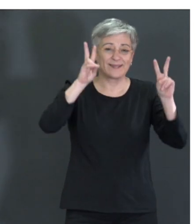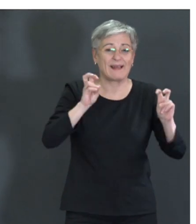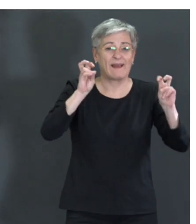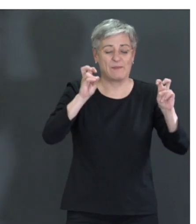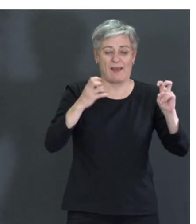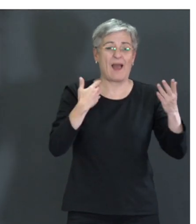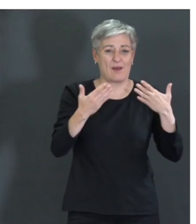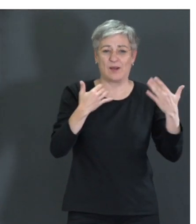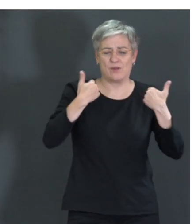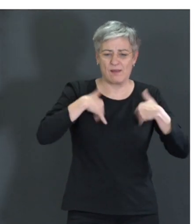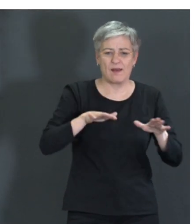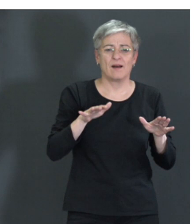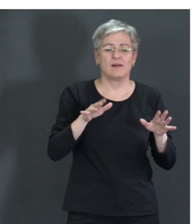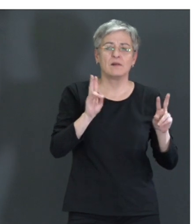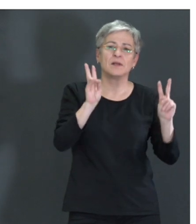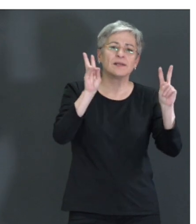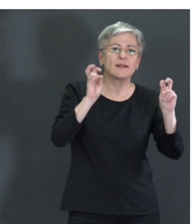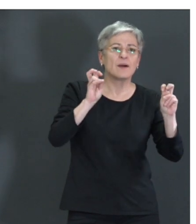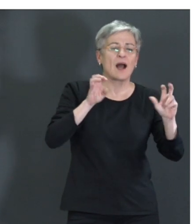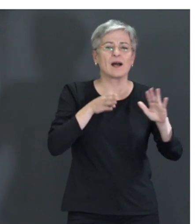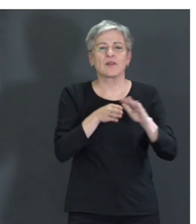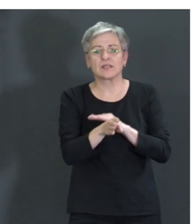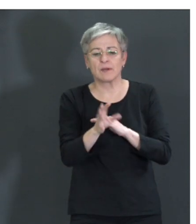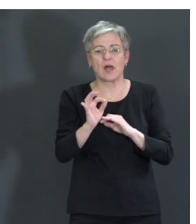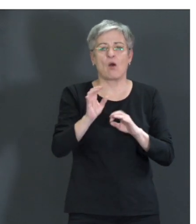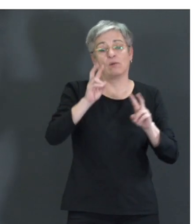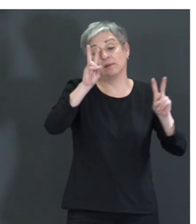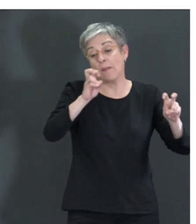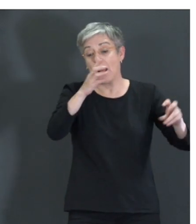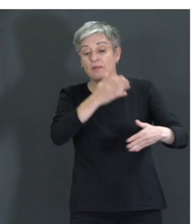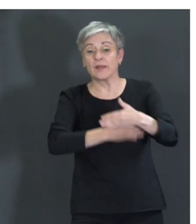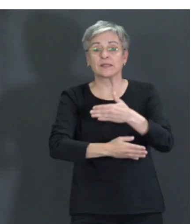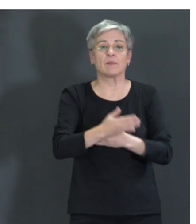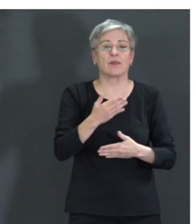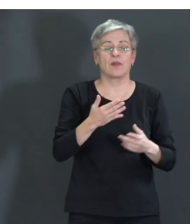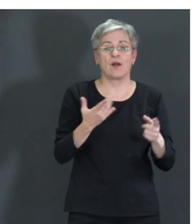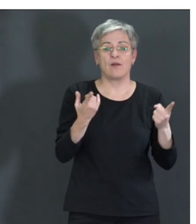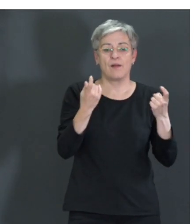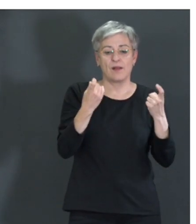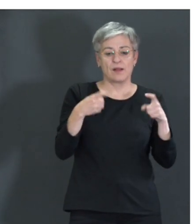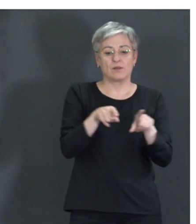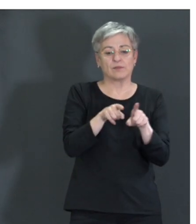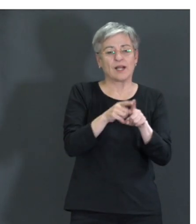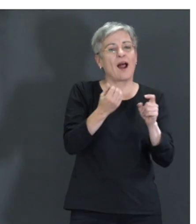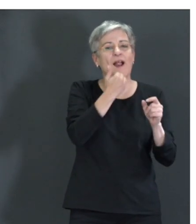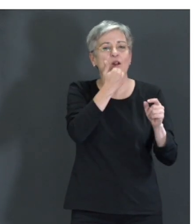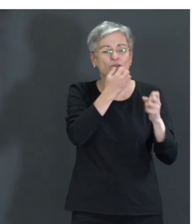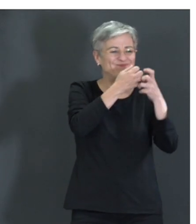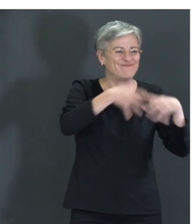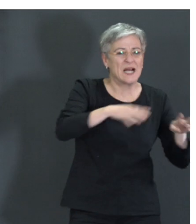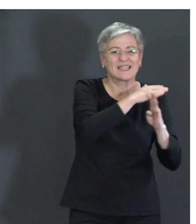tema de que, bueno, que el tema de la accesibilidad, igual que el de la discapacidad, es algo que tiene que ser algo transversal, ¿no? Que tiene